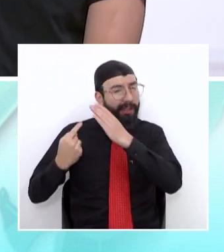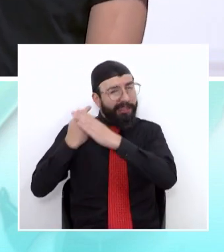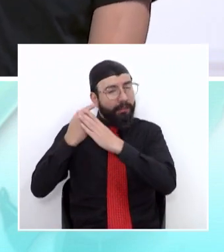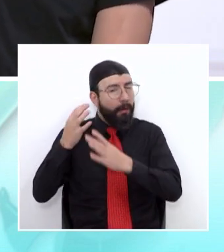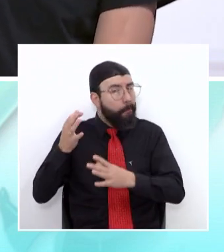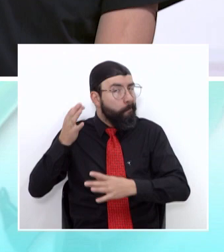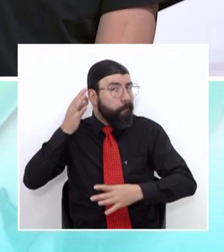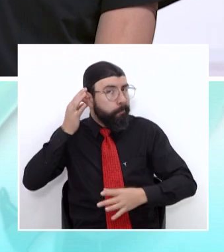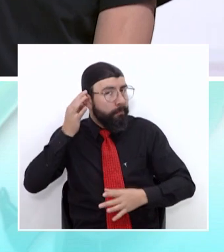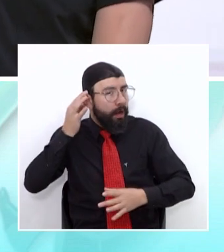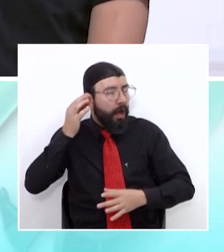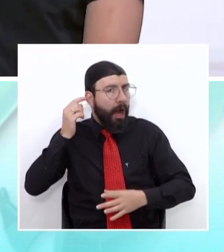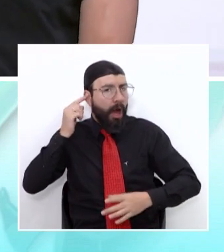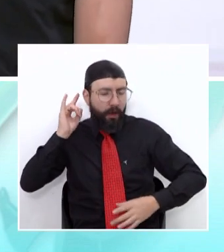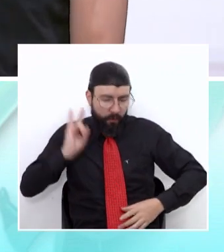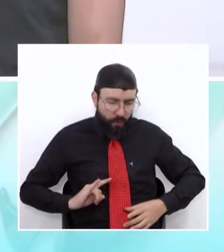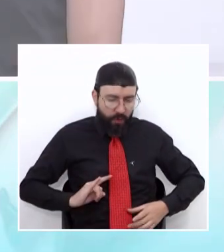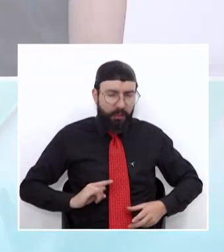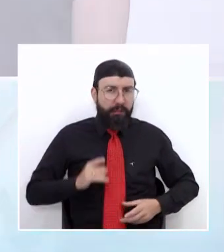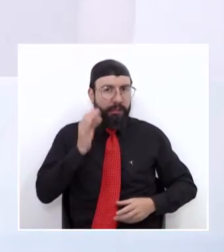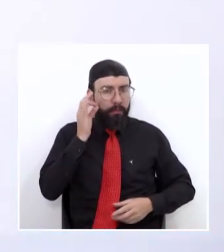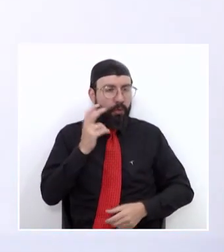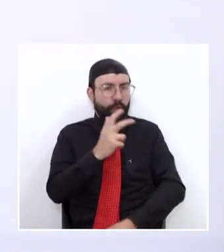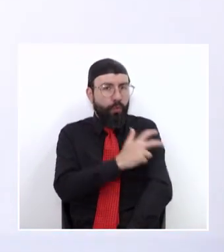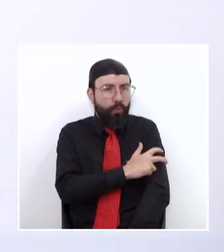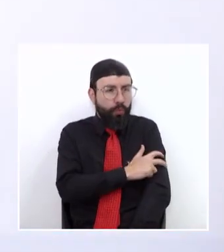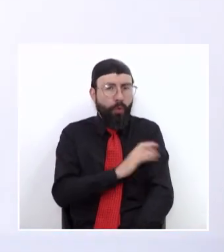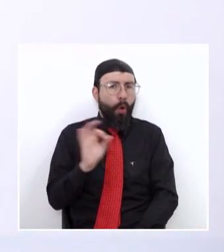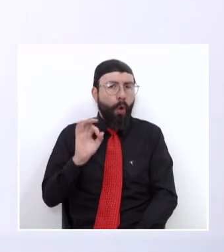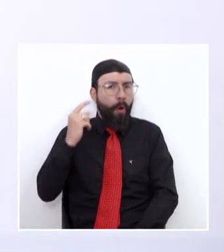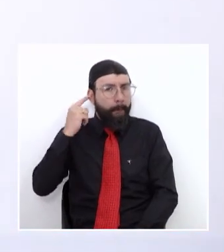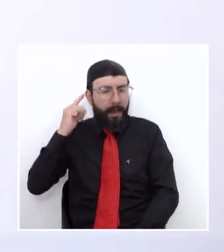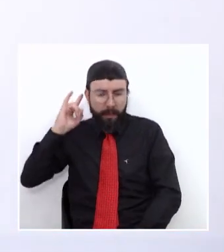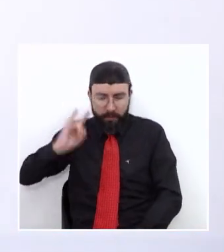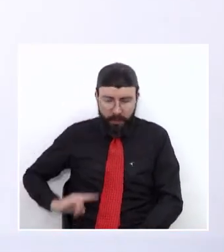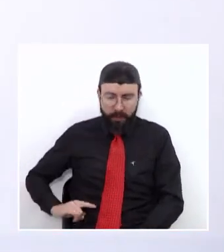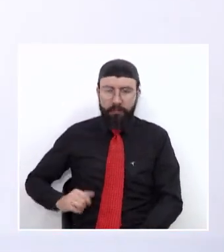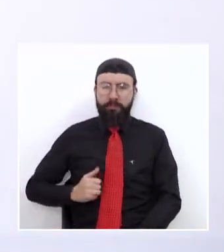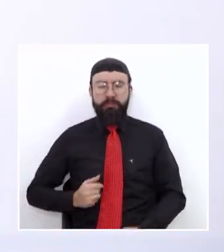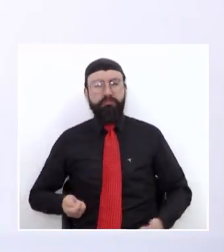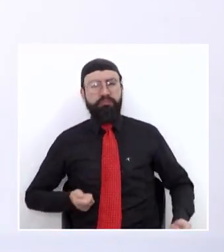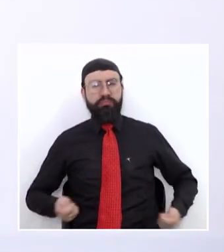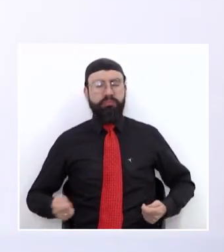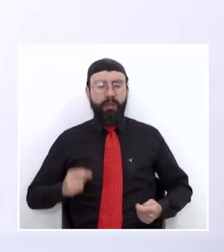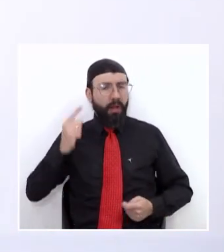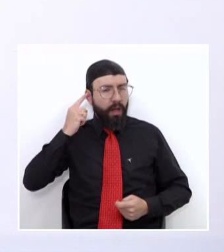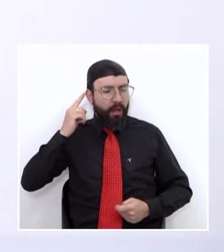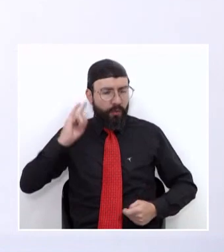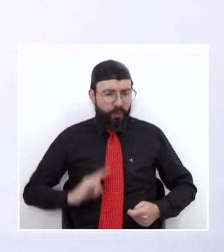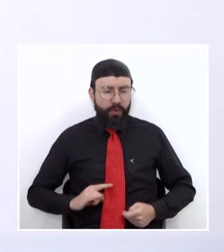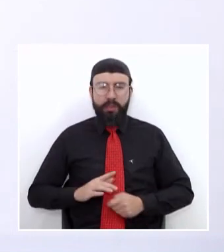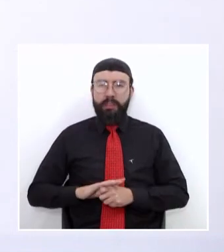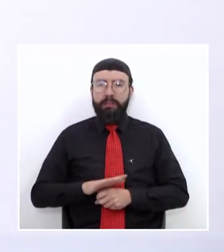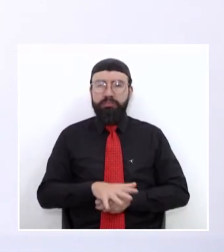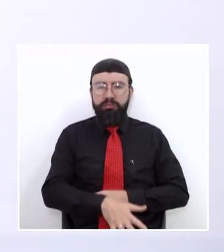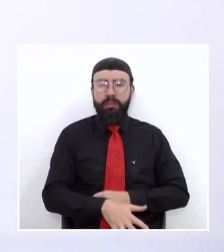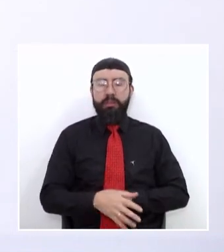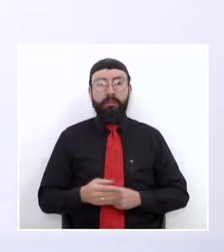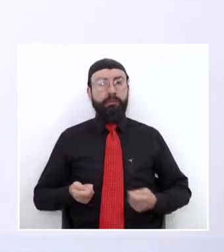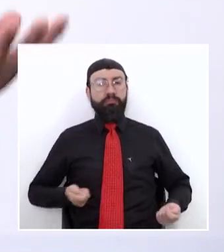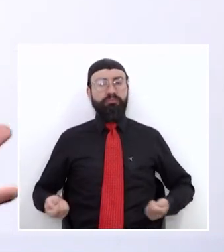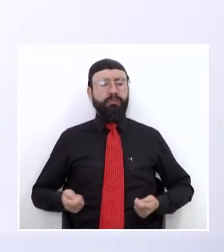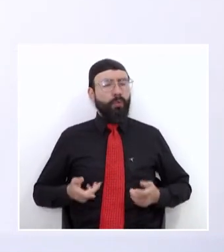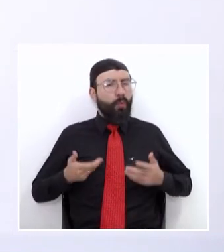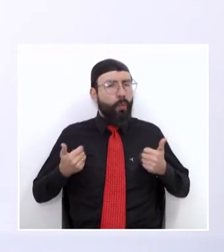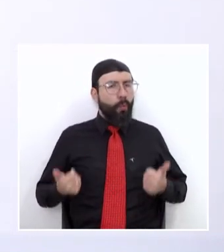lugar, bueno, ¿será que es la parte muscular? ¿Será que es la parte autónoma? ¿Será que es la parte nerviosa? Y eso que nos da,